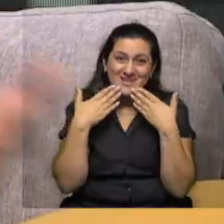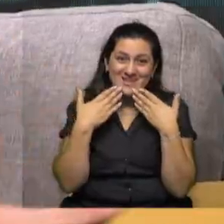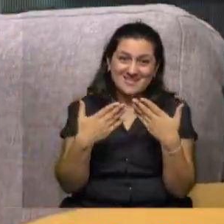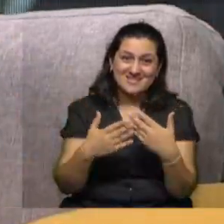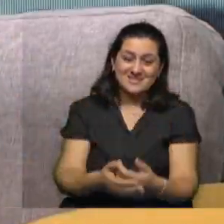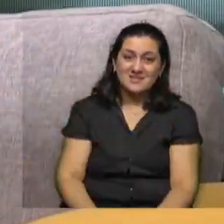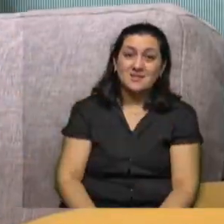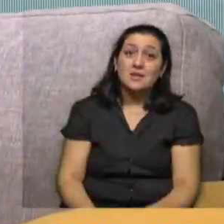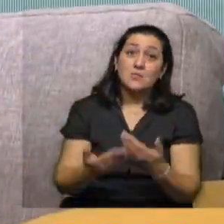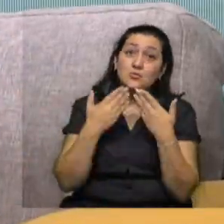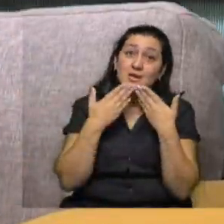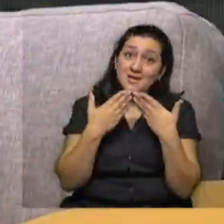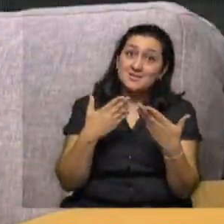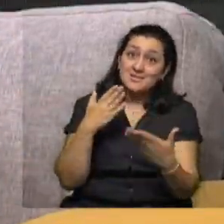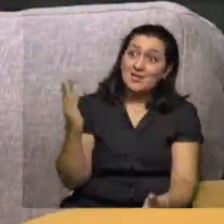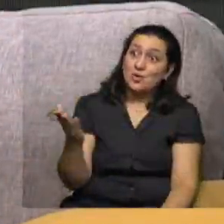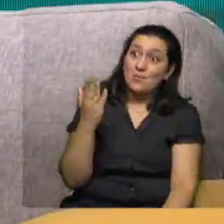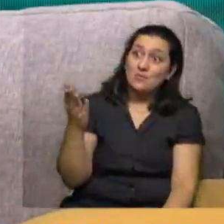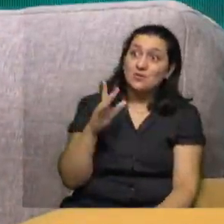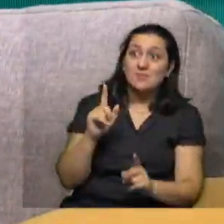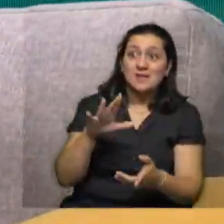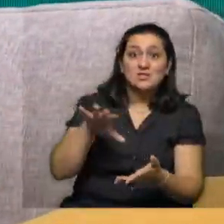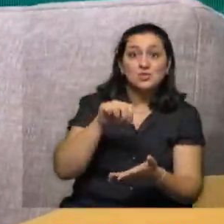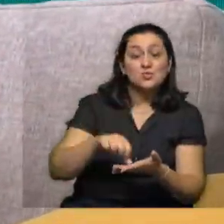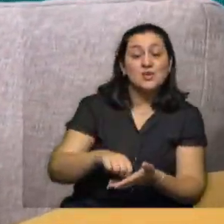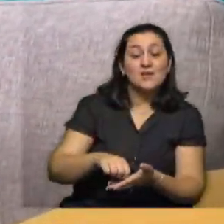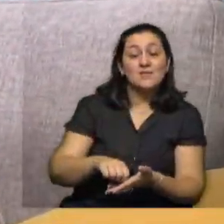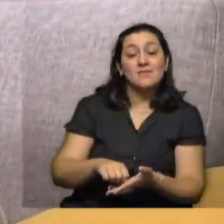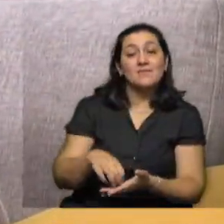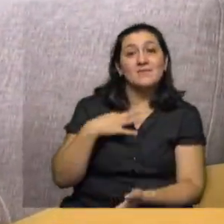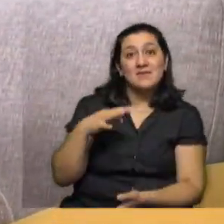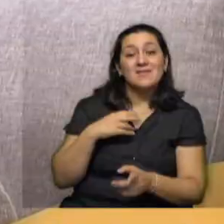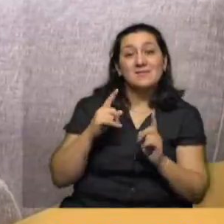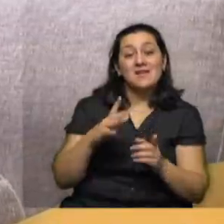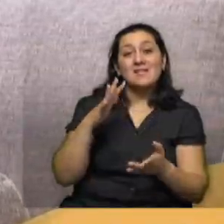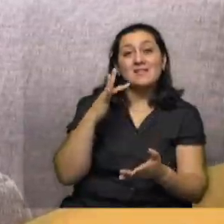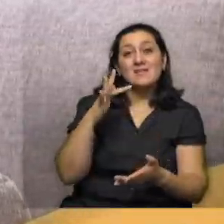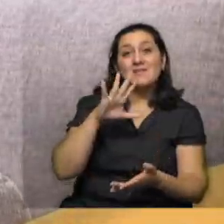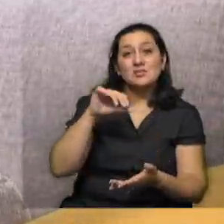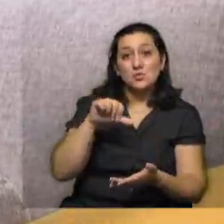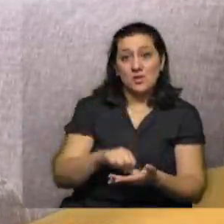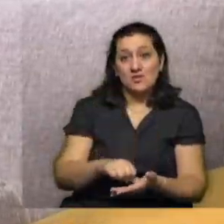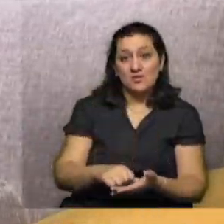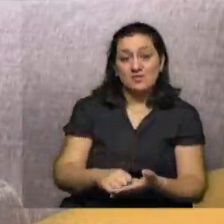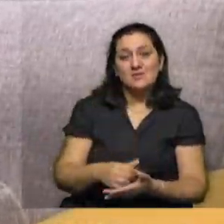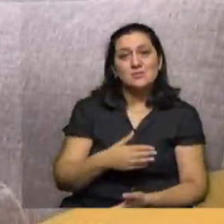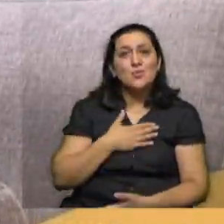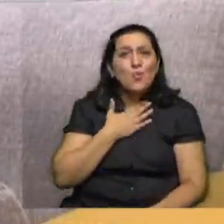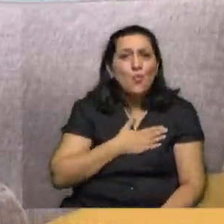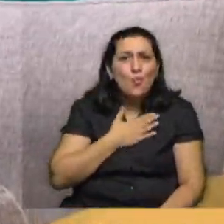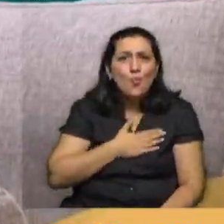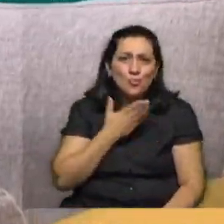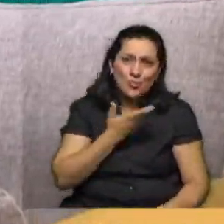Tania. Gracias a toda la producción, a Ciudad Viva, a TV Ciudad, por esta invitación, esta columna, que es un gusto estar acá con